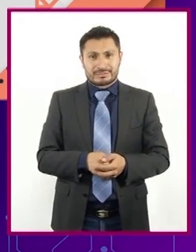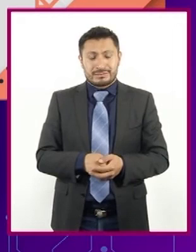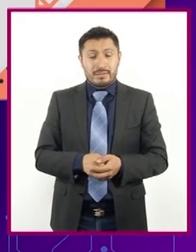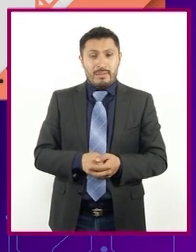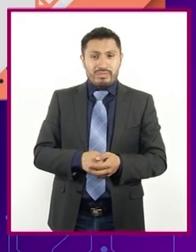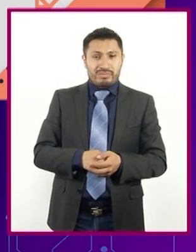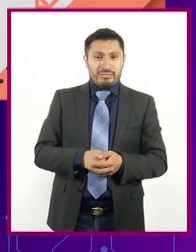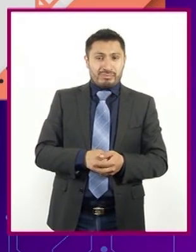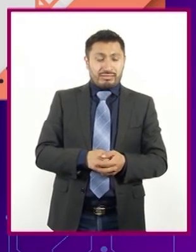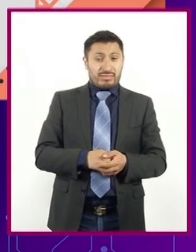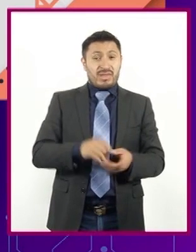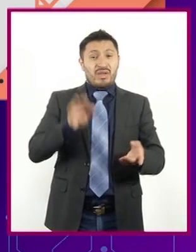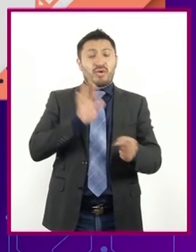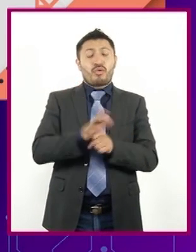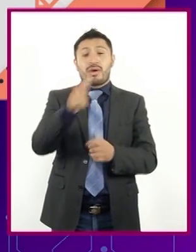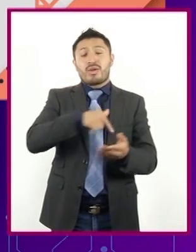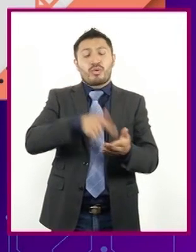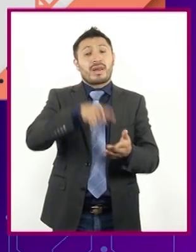¿Dónde los han escuchado?